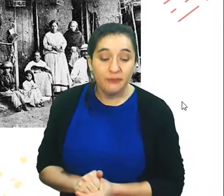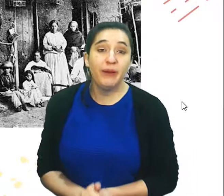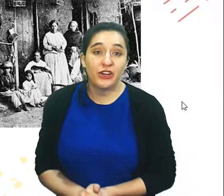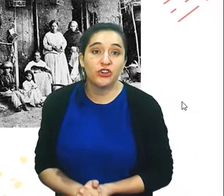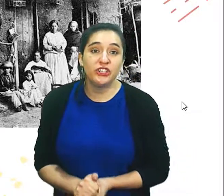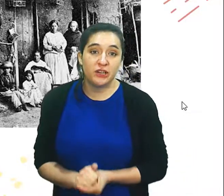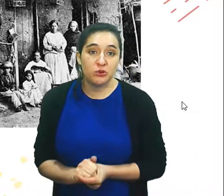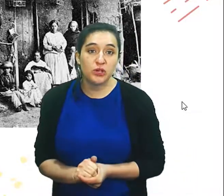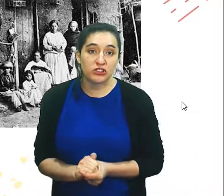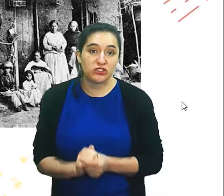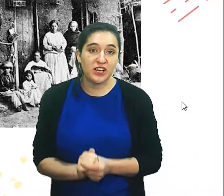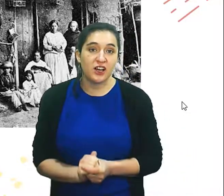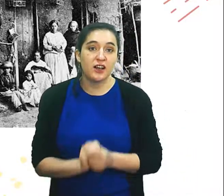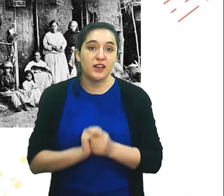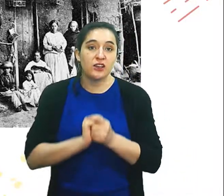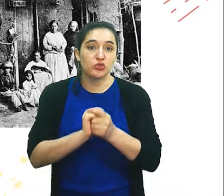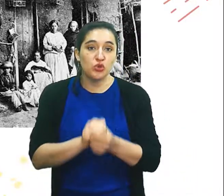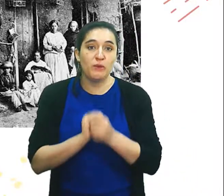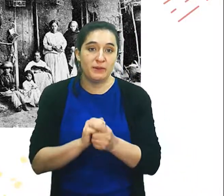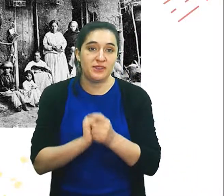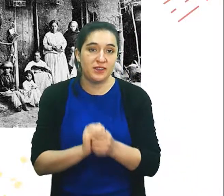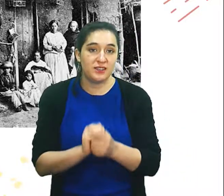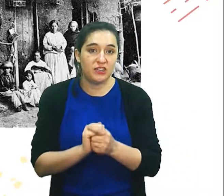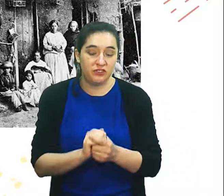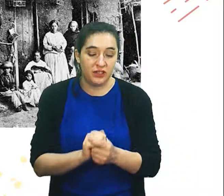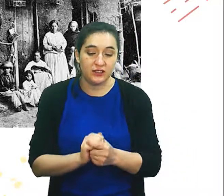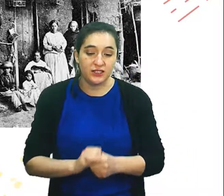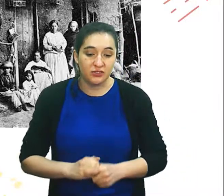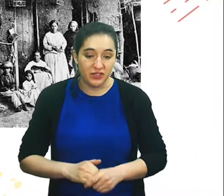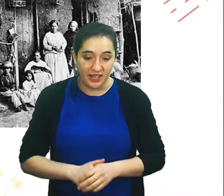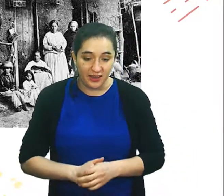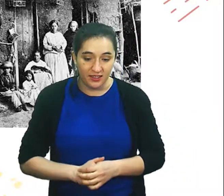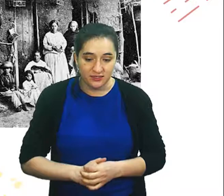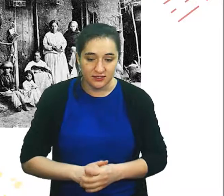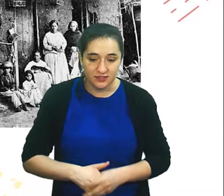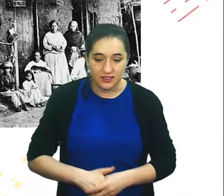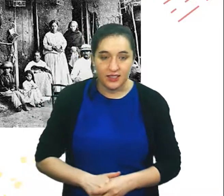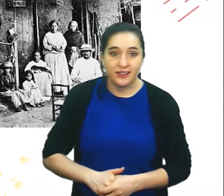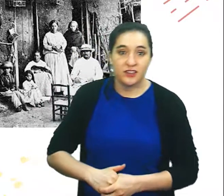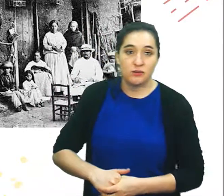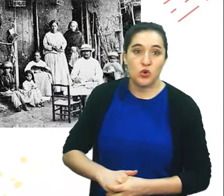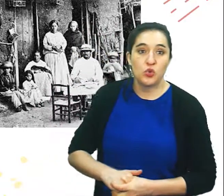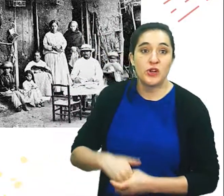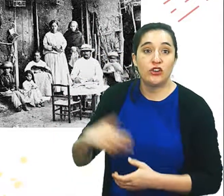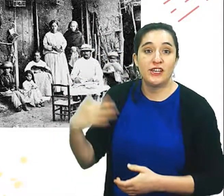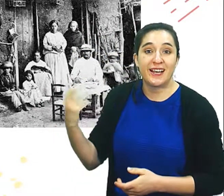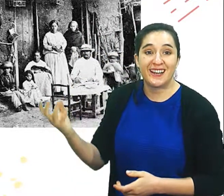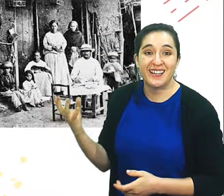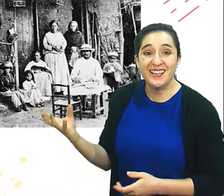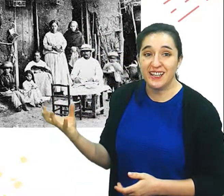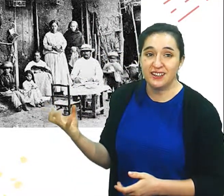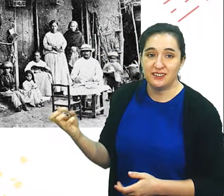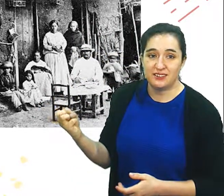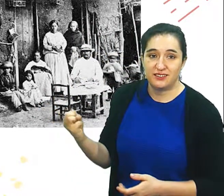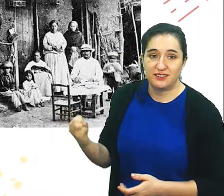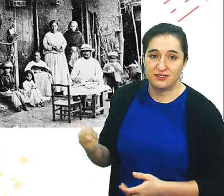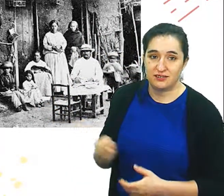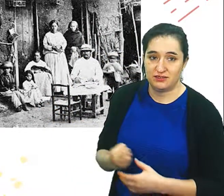Sin embargo, tenemos una sociedad sumamente estratificada, tenemos una